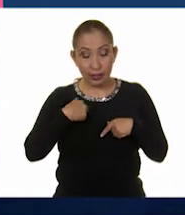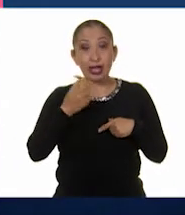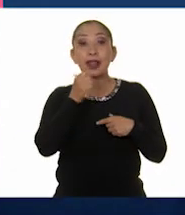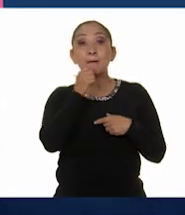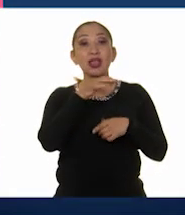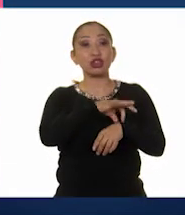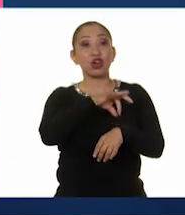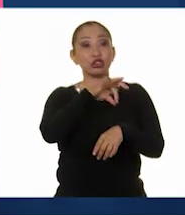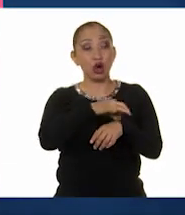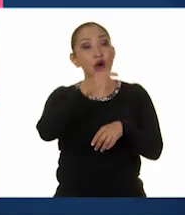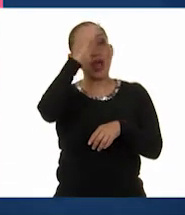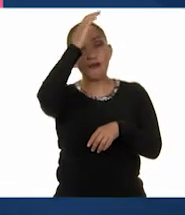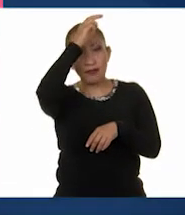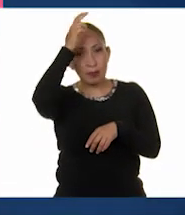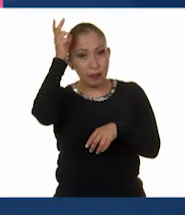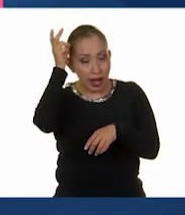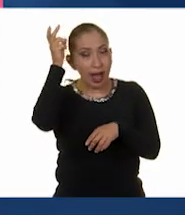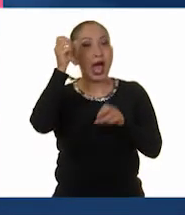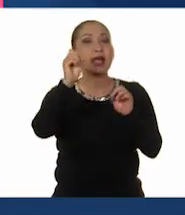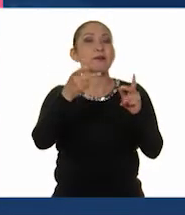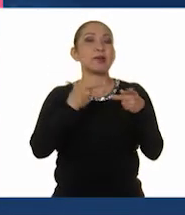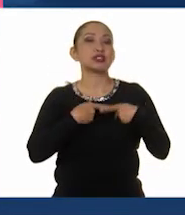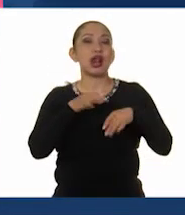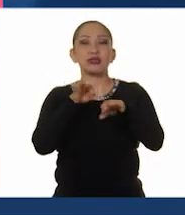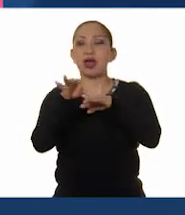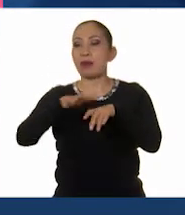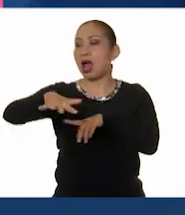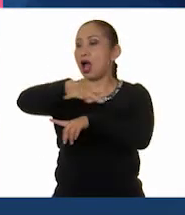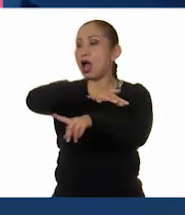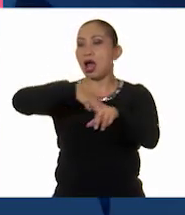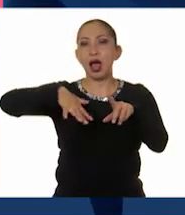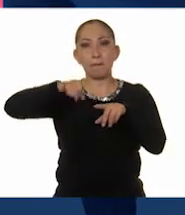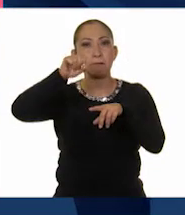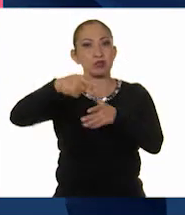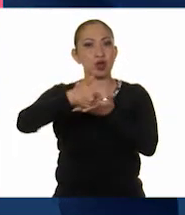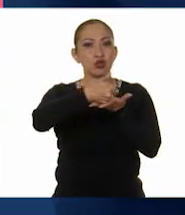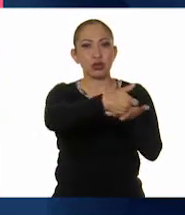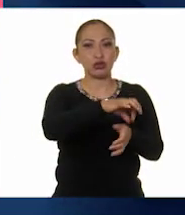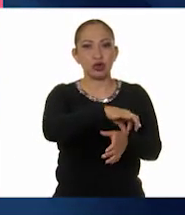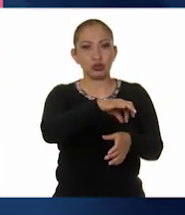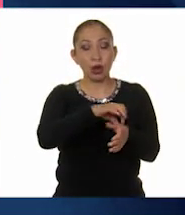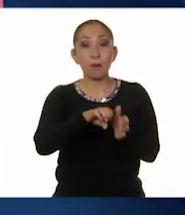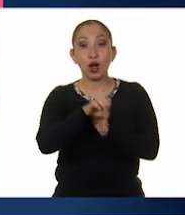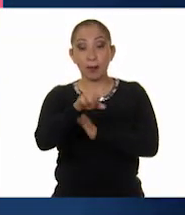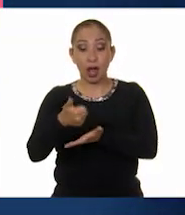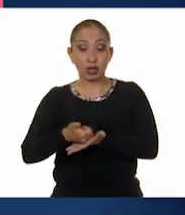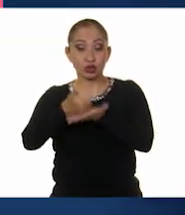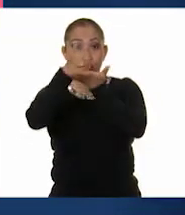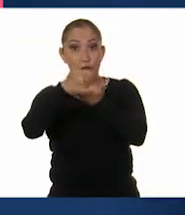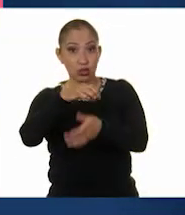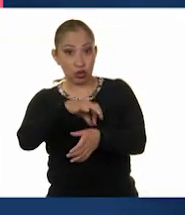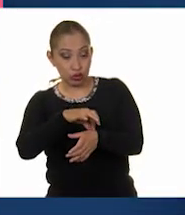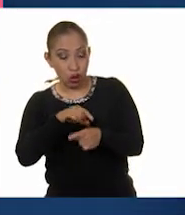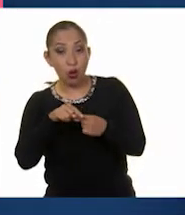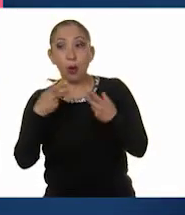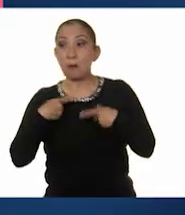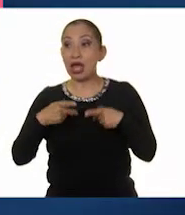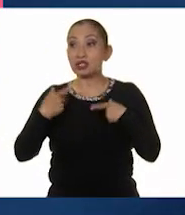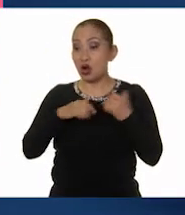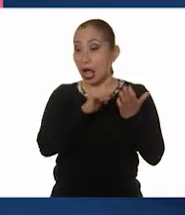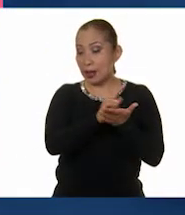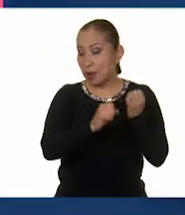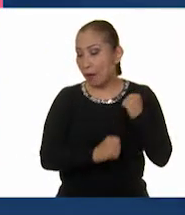profesionales de la salud y los trabajadores que a su alrededor colaboran, como por ejemplo los asistentes de un médico o el personal